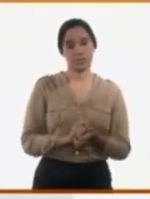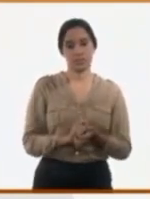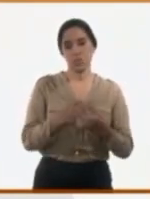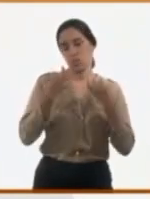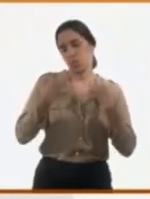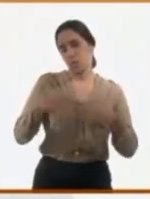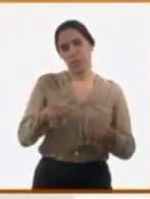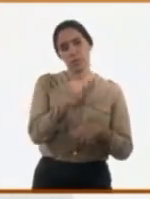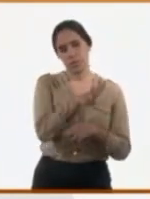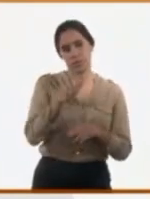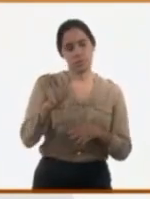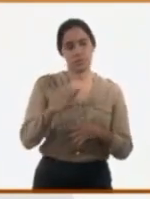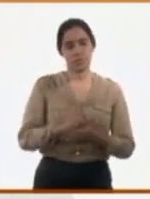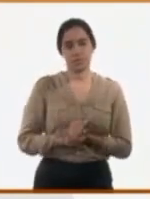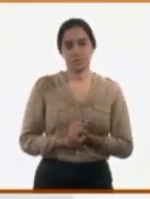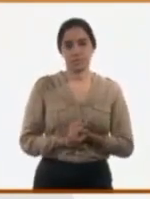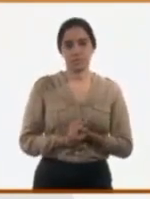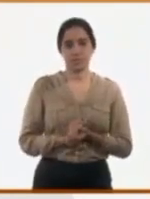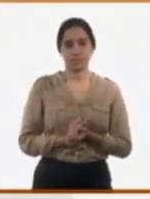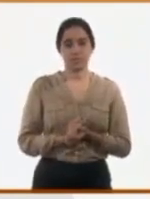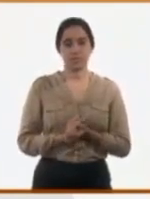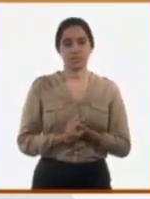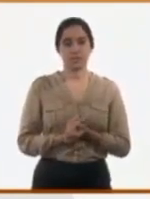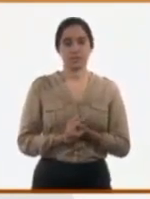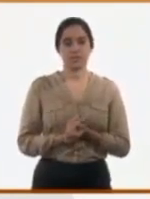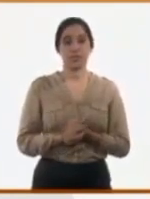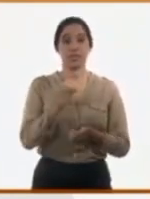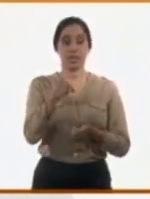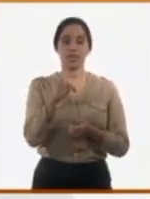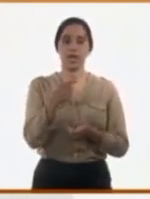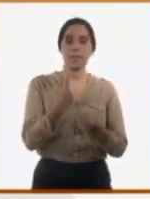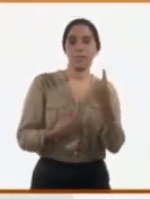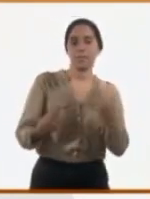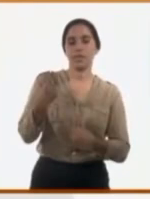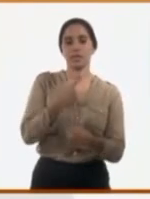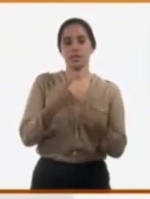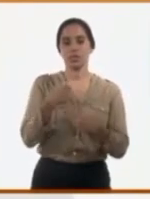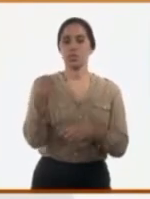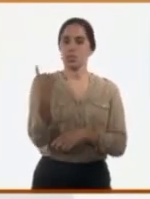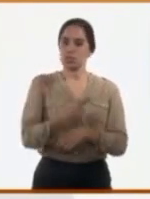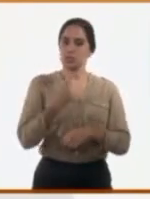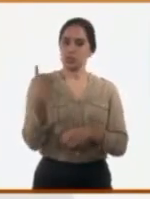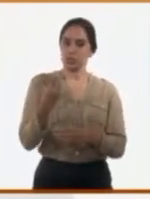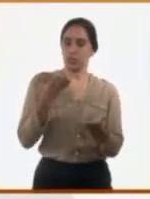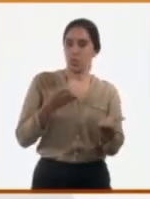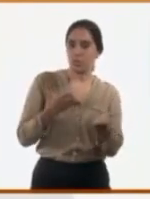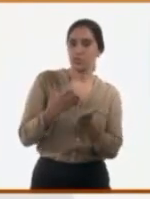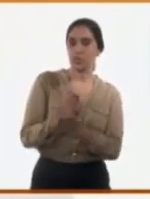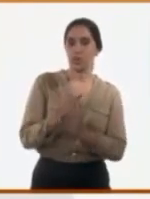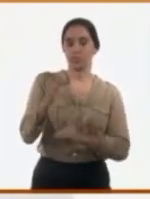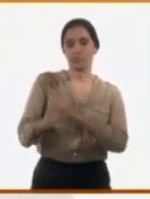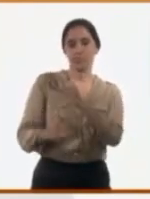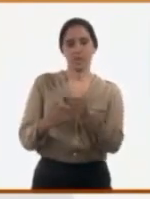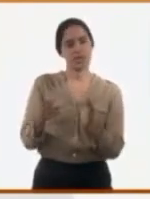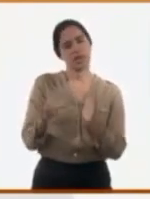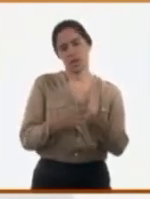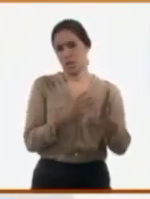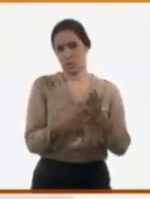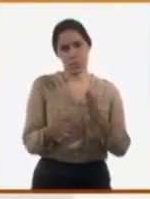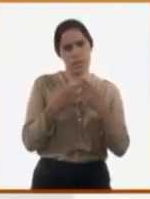para tener en cuenta bueno esas decisiones de ir transitando de manera lo más naturalmente posible al